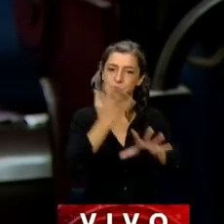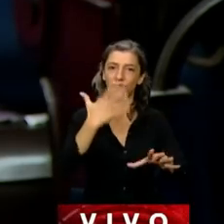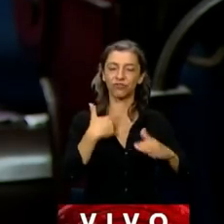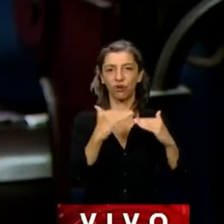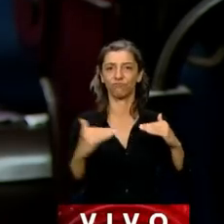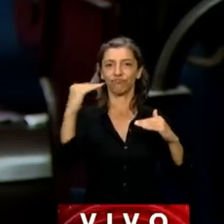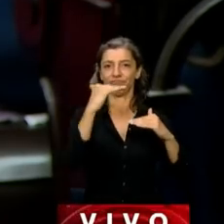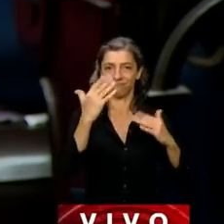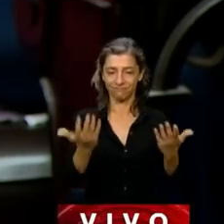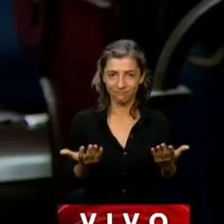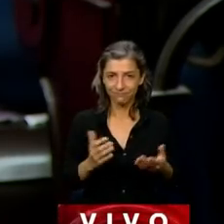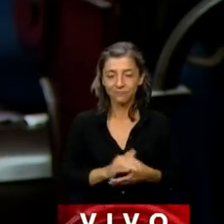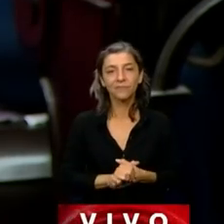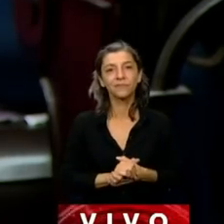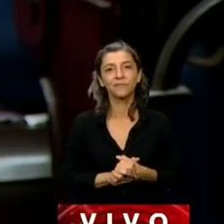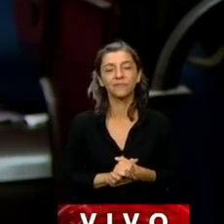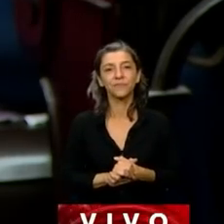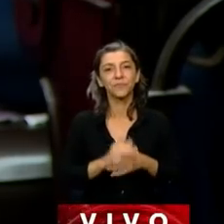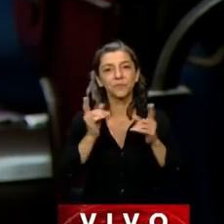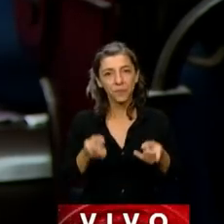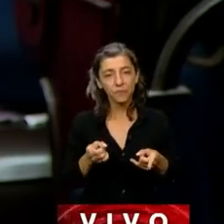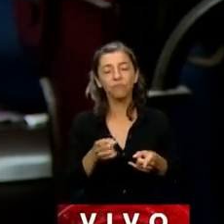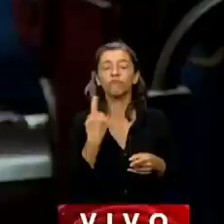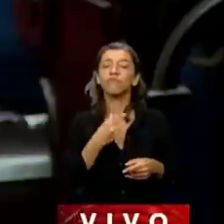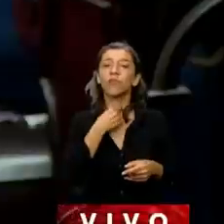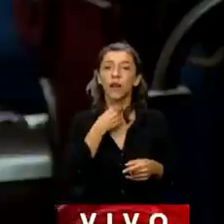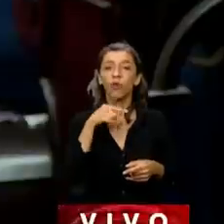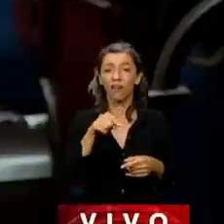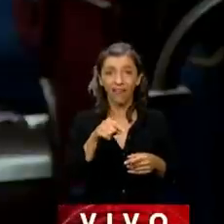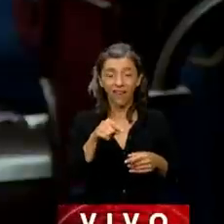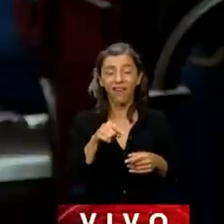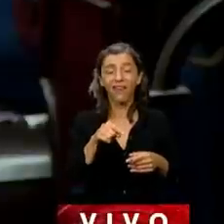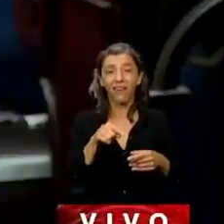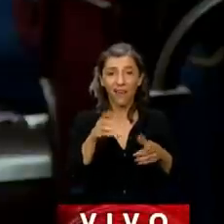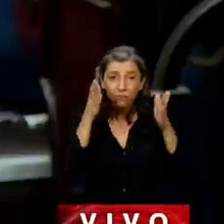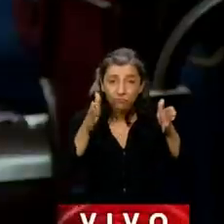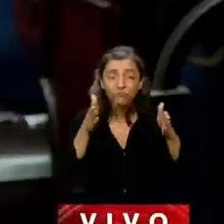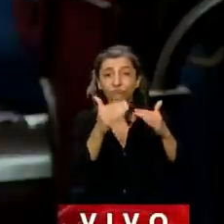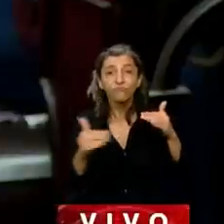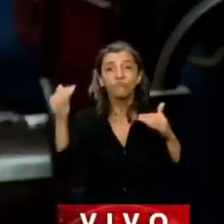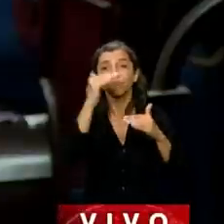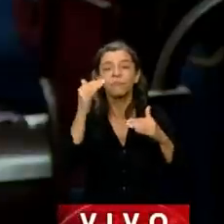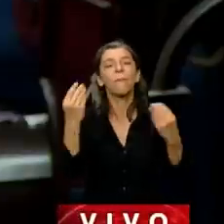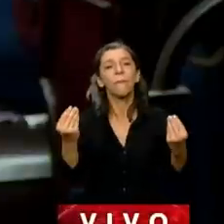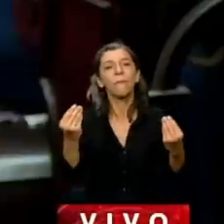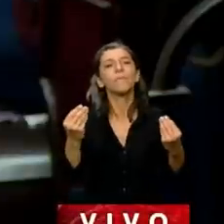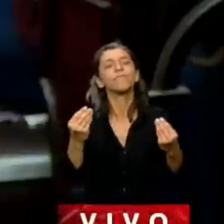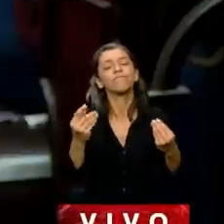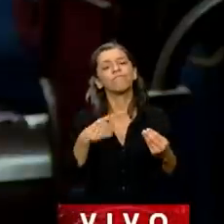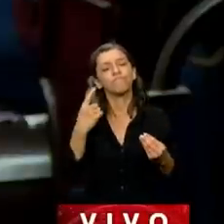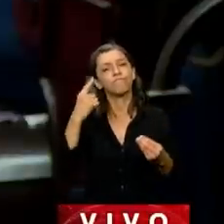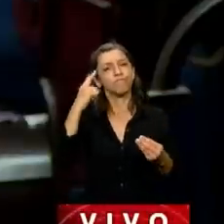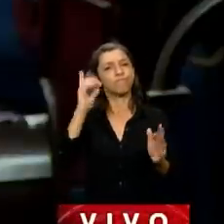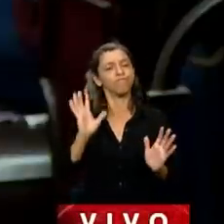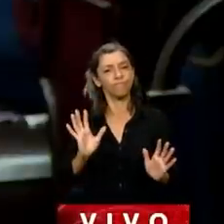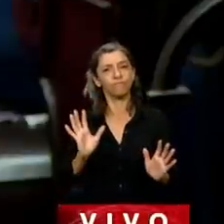una decisión de que esa jerarquización en la profesión sea acompañado por